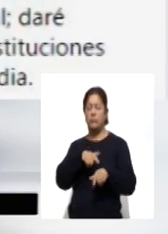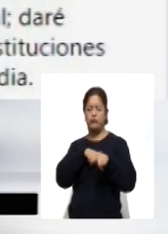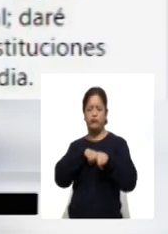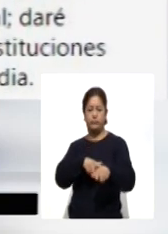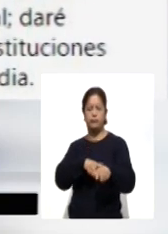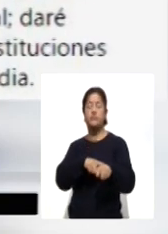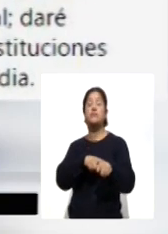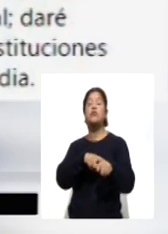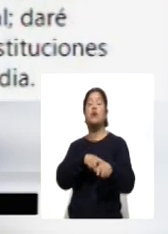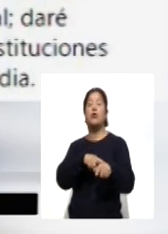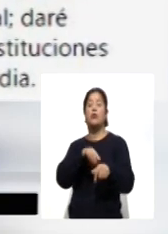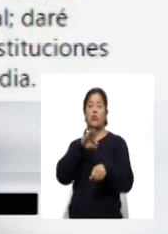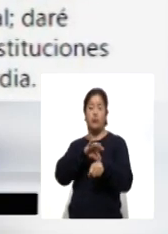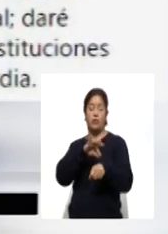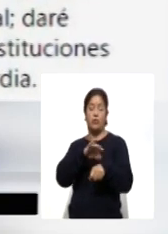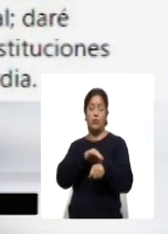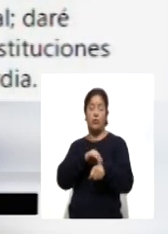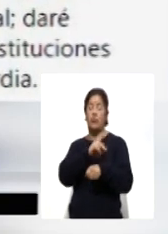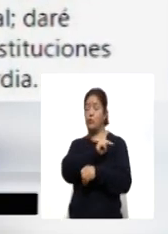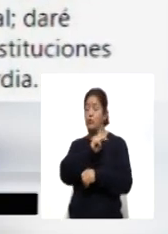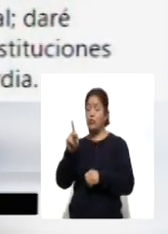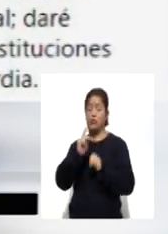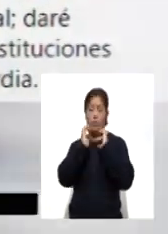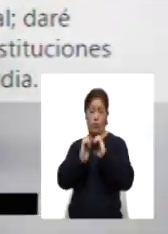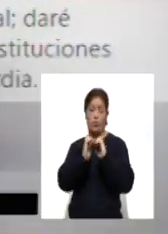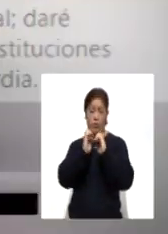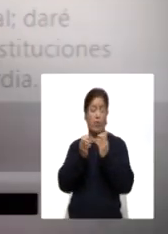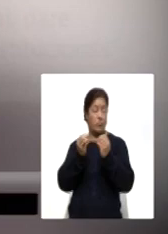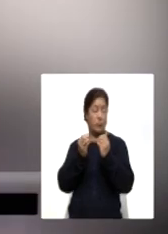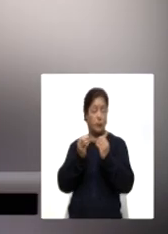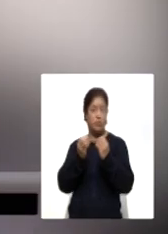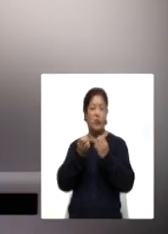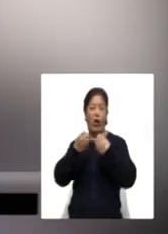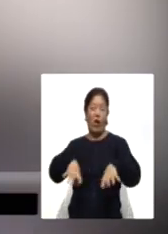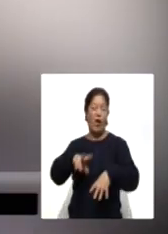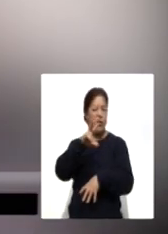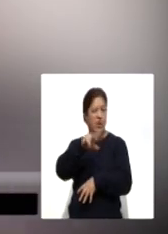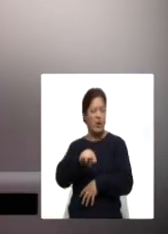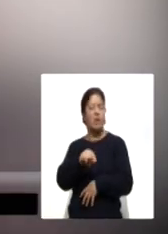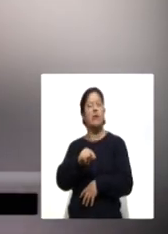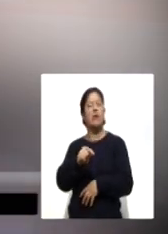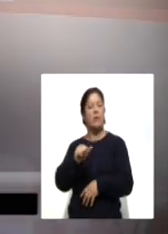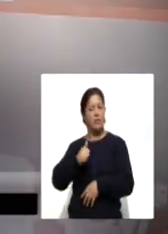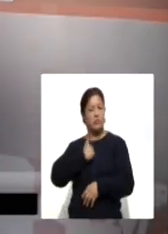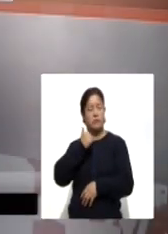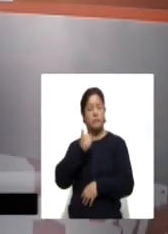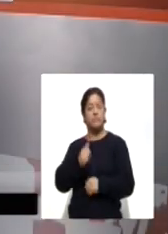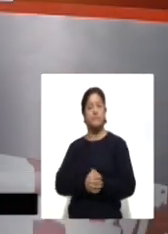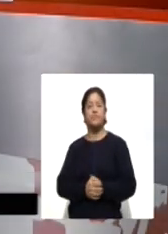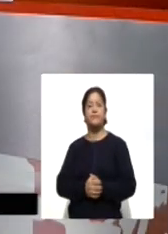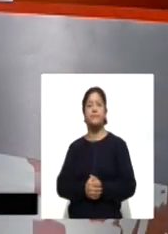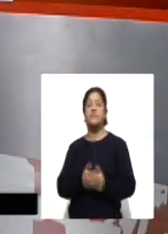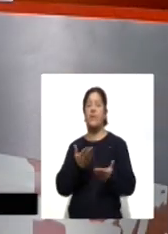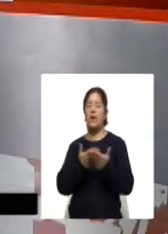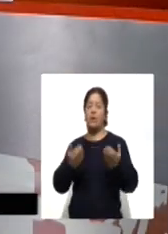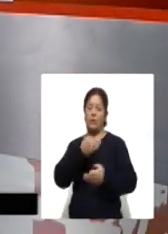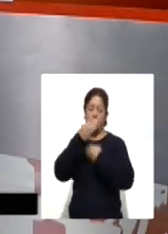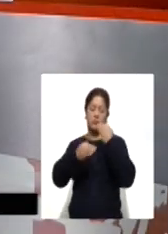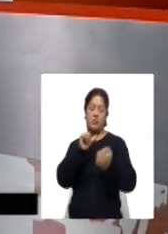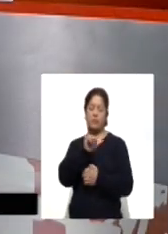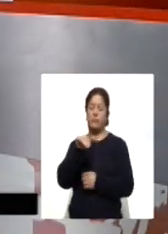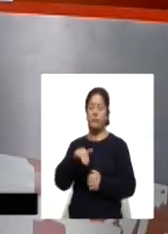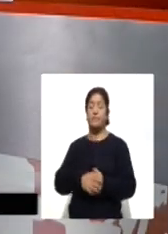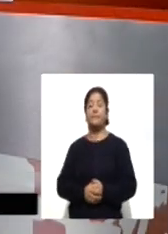médicas. Vamos a cuidarnos mucho y no bajemos la guardia. Ana Morales, Ahora Noticias. En este mismo